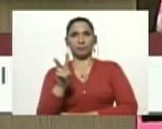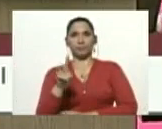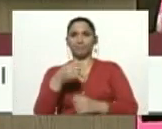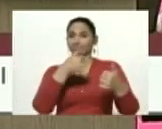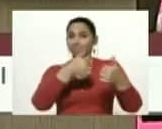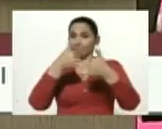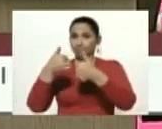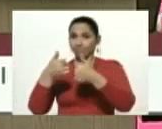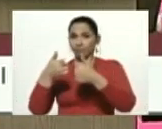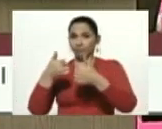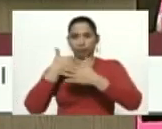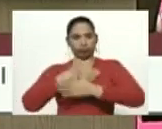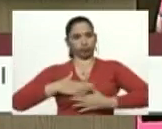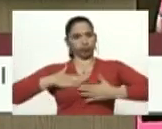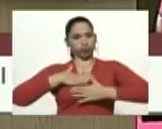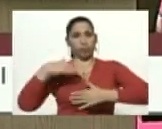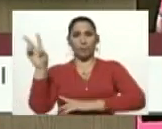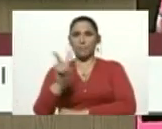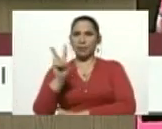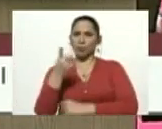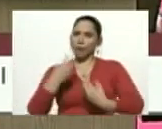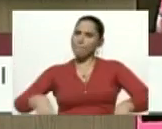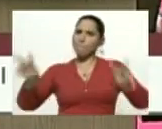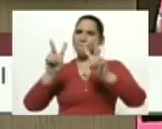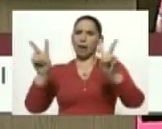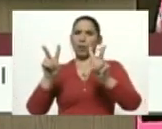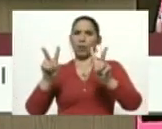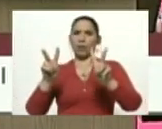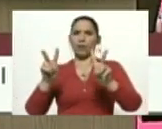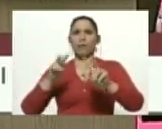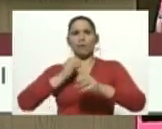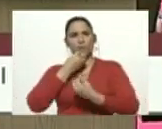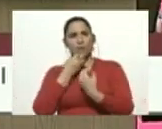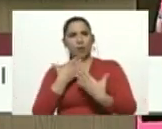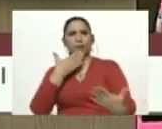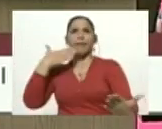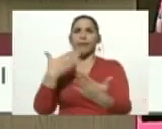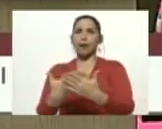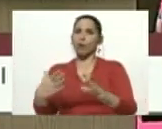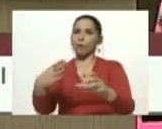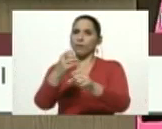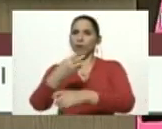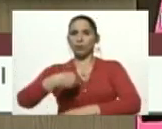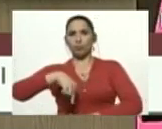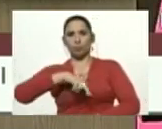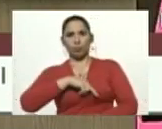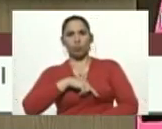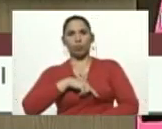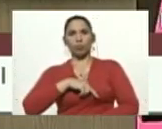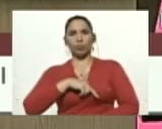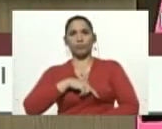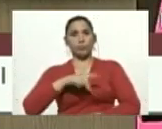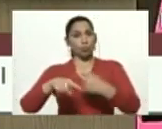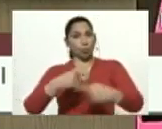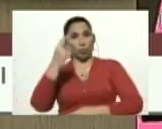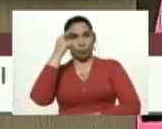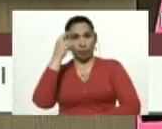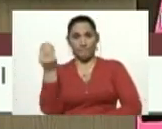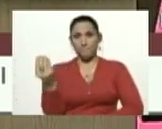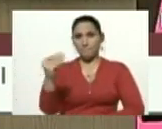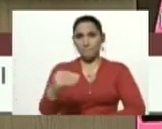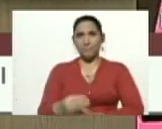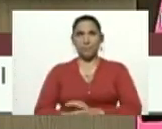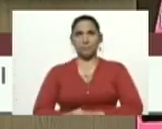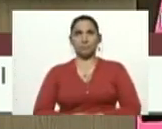afirmativa, es la Venezuela de valores y de virtudes. Gracias por confiar en nosotros. Nosotros cada día más